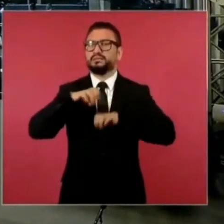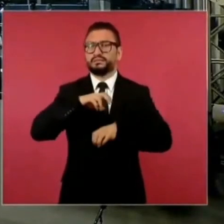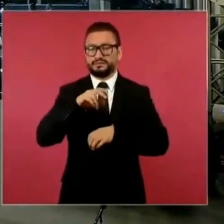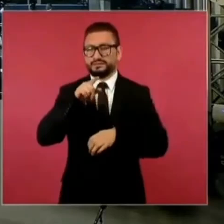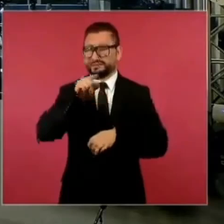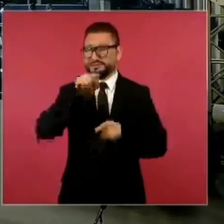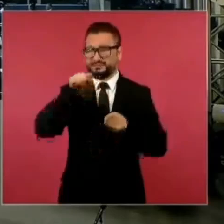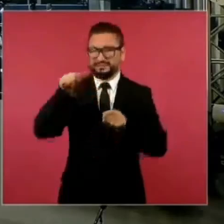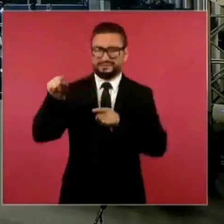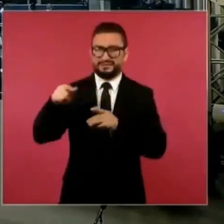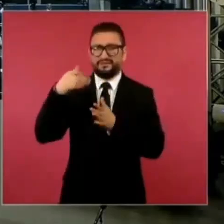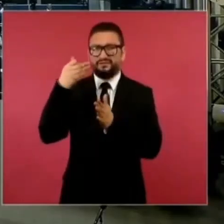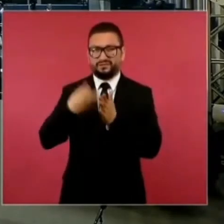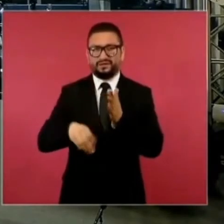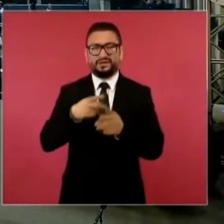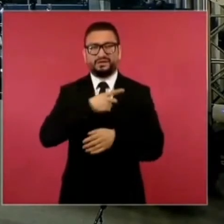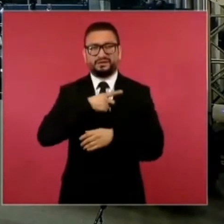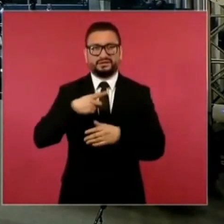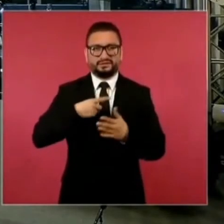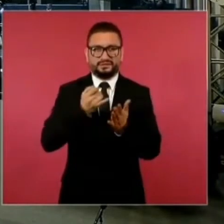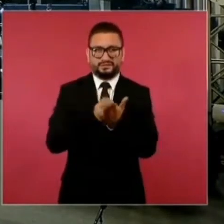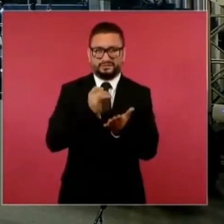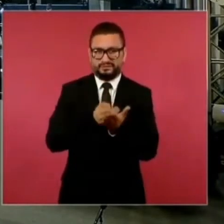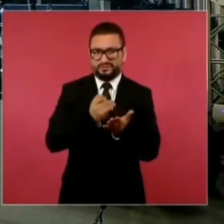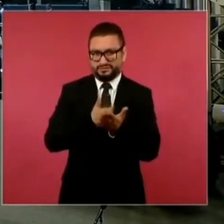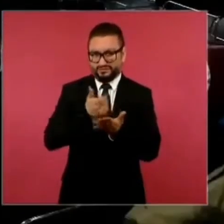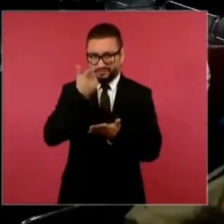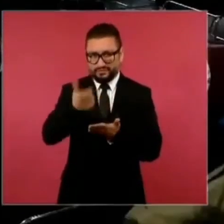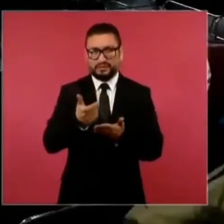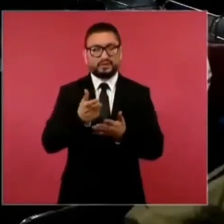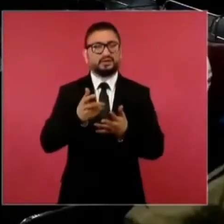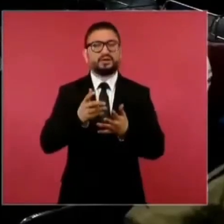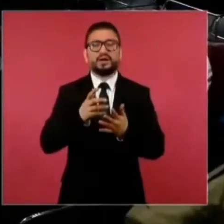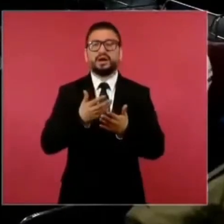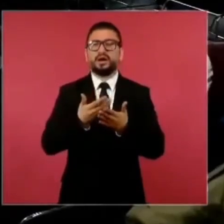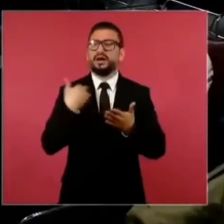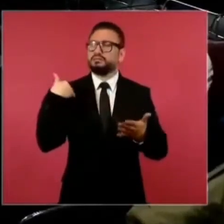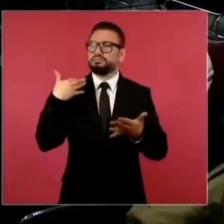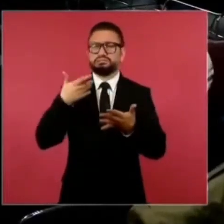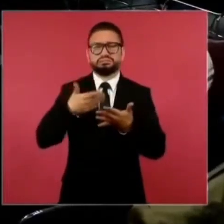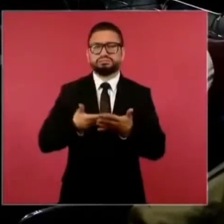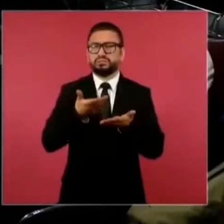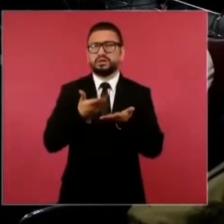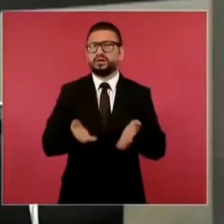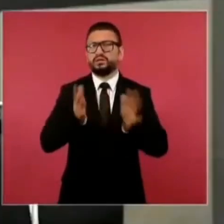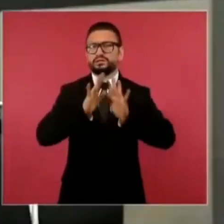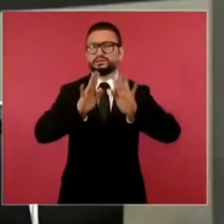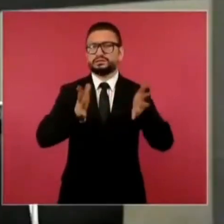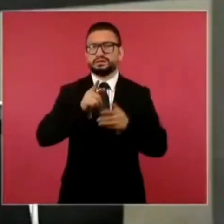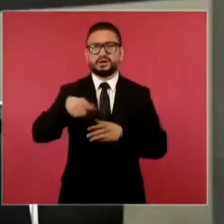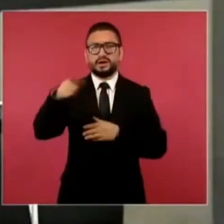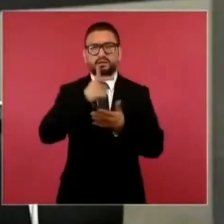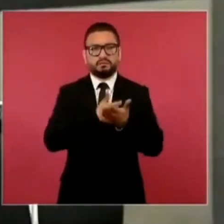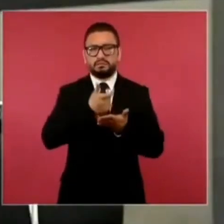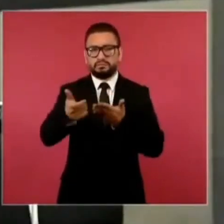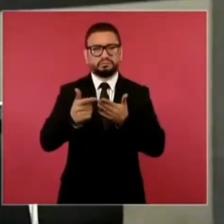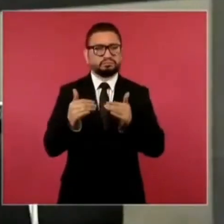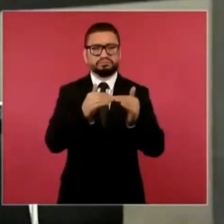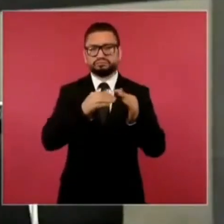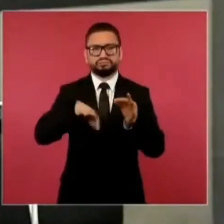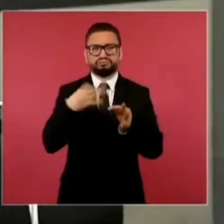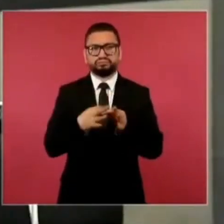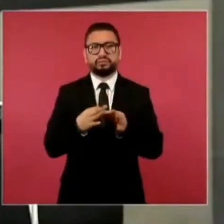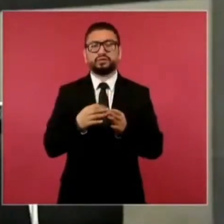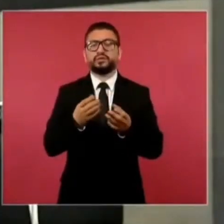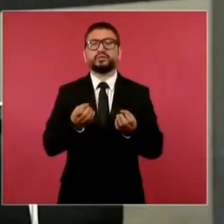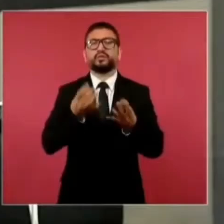que adeudaban impuestos al fisco, ¿ya cuántas, digamos, se han puesto al corriente y cuántas